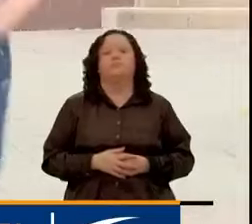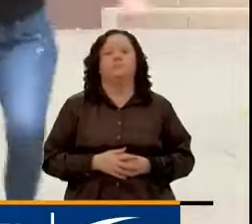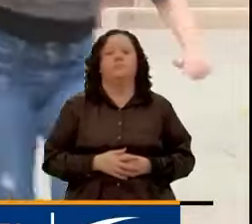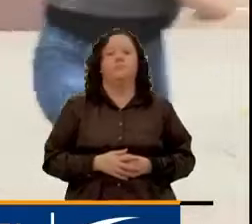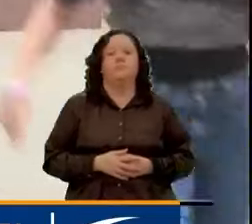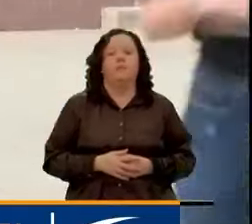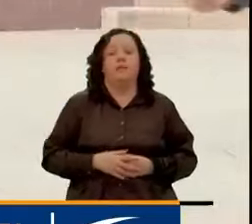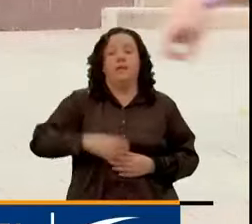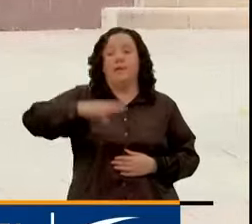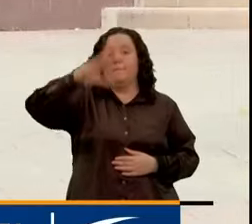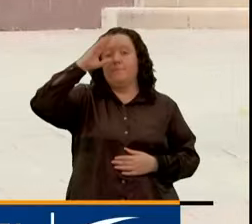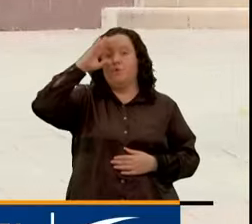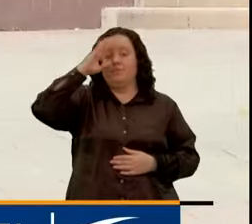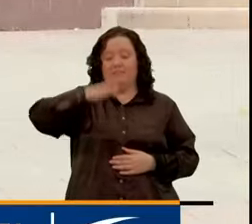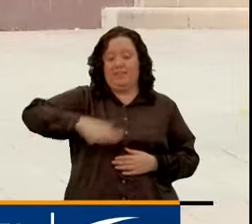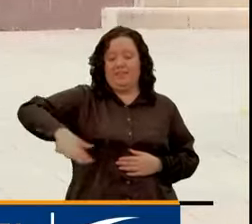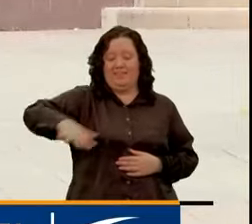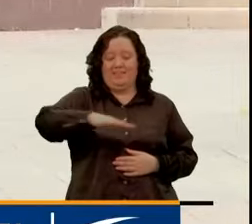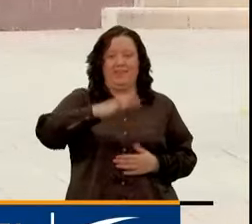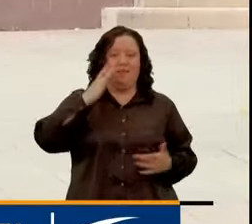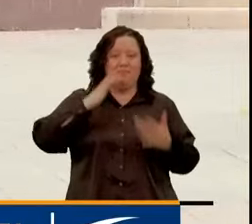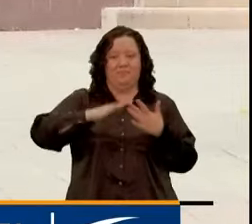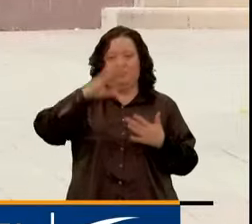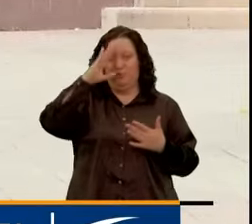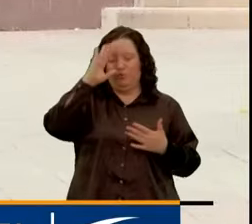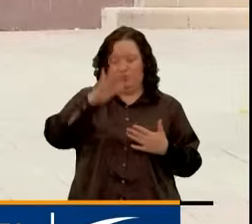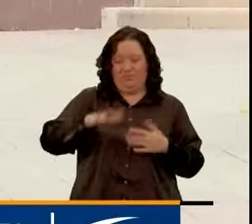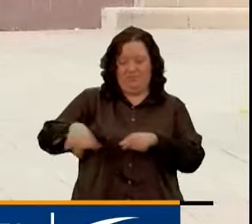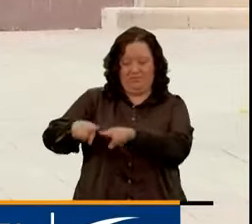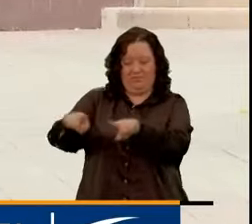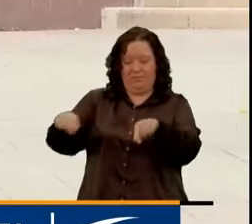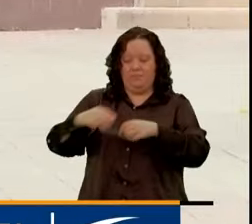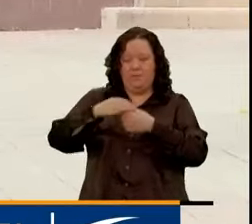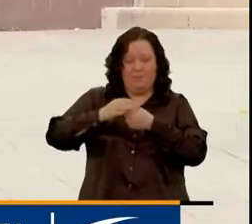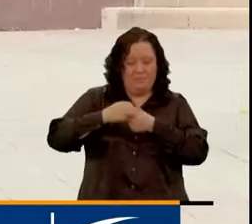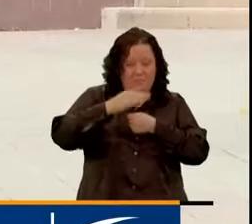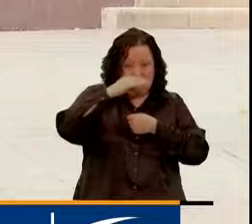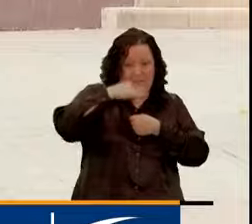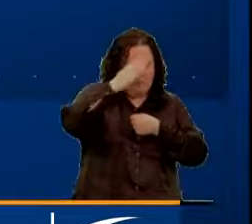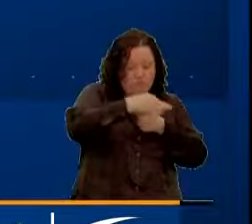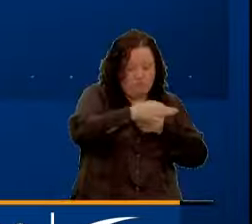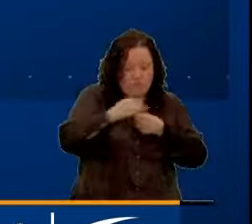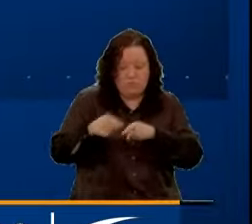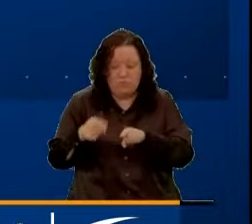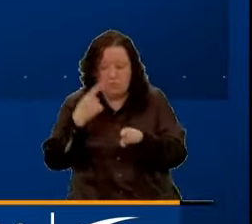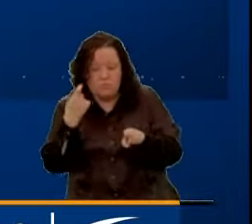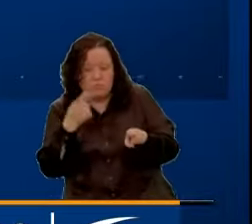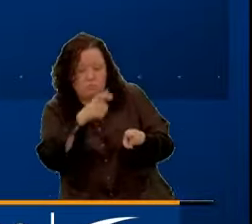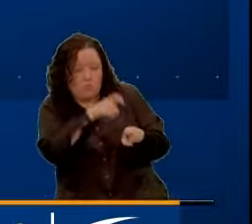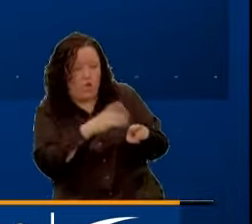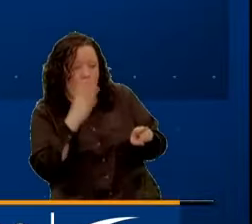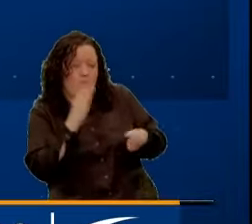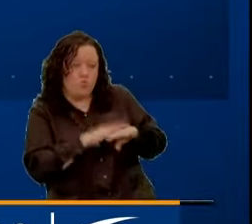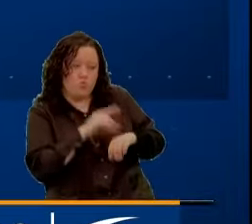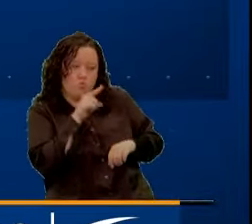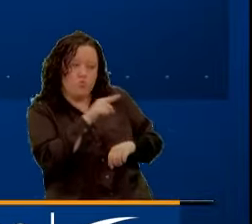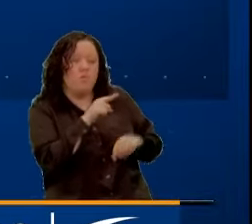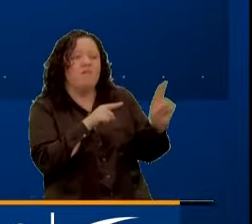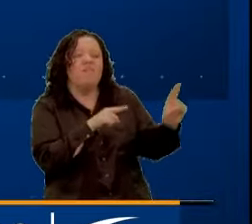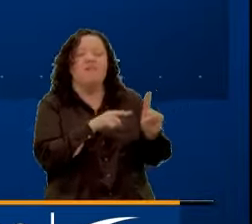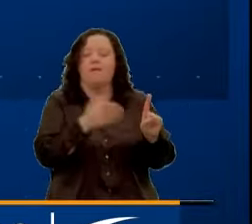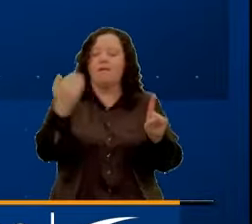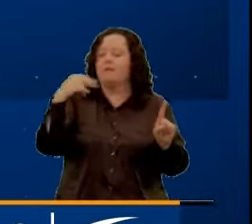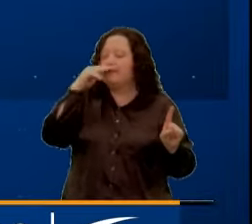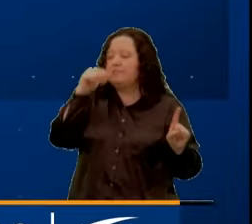y la policía metropolitana del Valle de aburrá está buscando a un hombre quien sería el presunto responsable de abusar de una